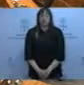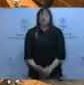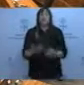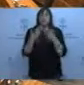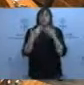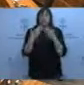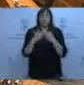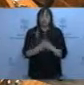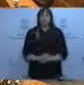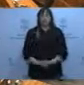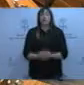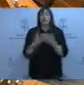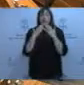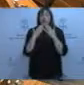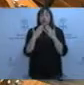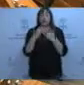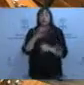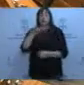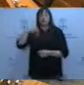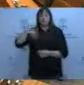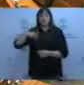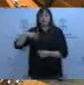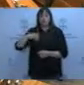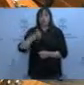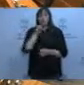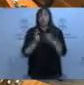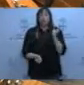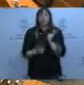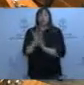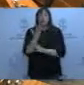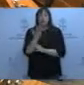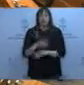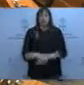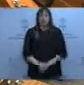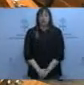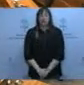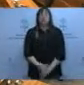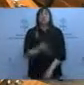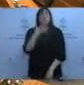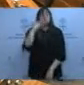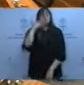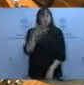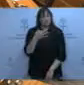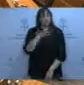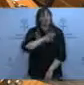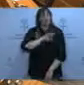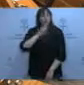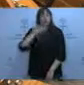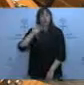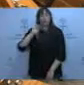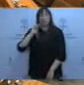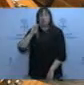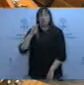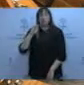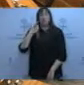Gracias. Gracias, presidente. Buenos días. Lo cierto, señor Ripa, es que lo veamos